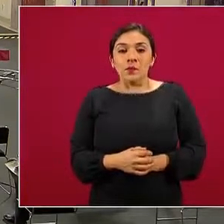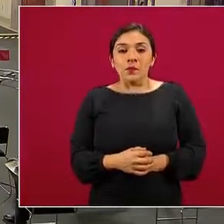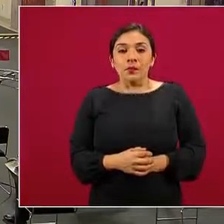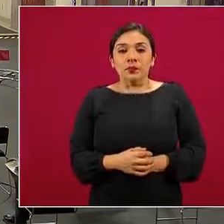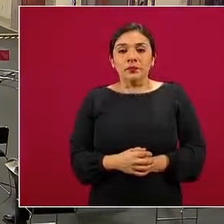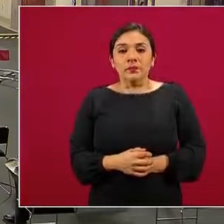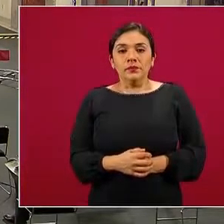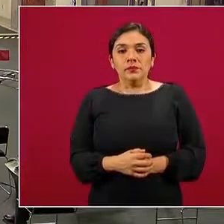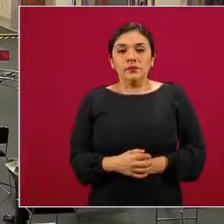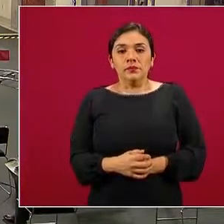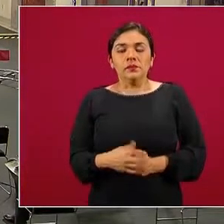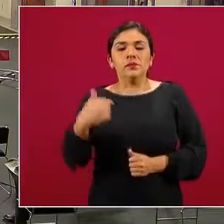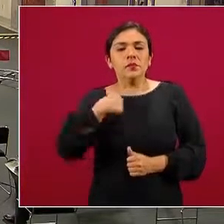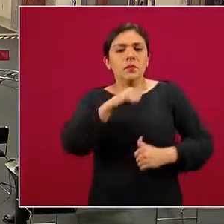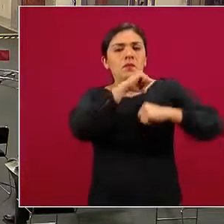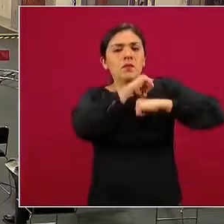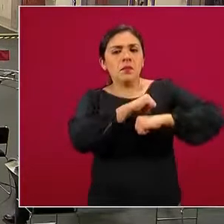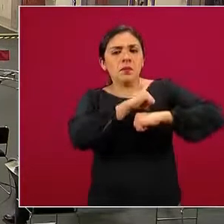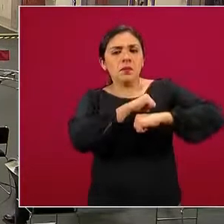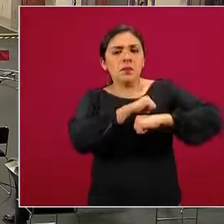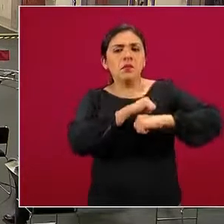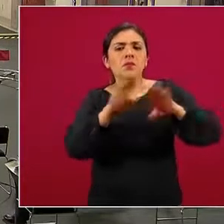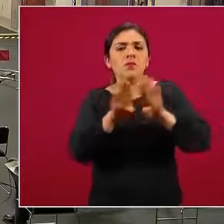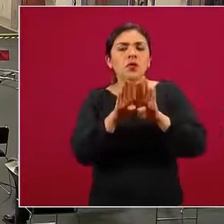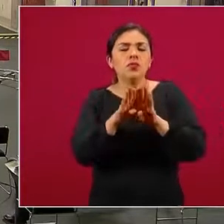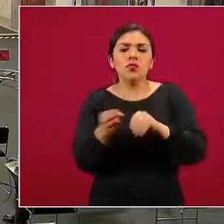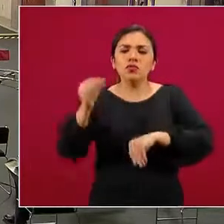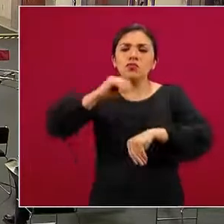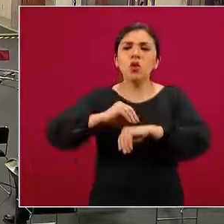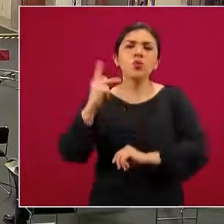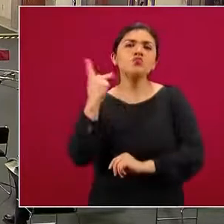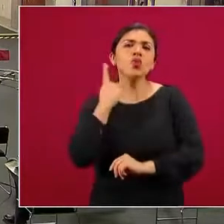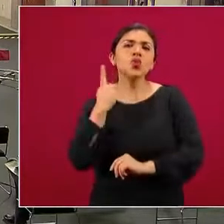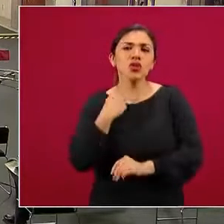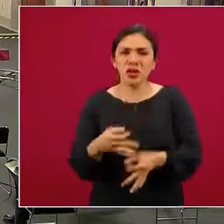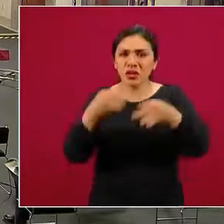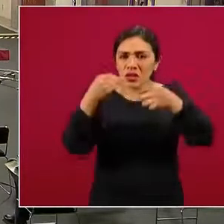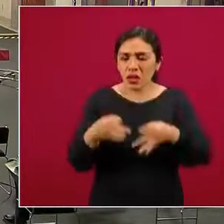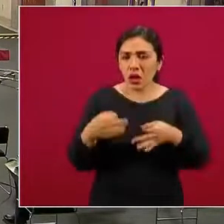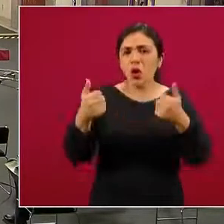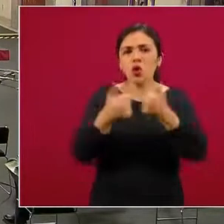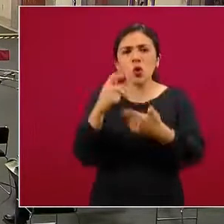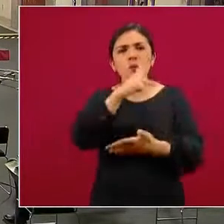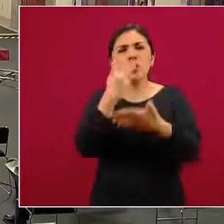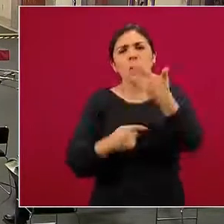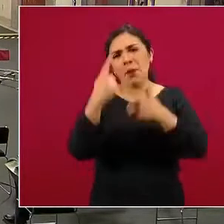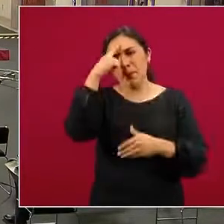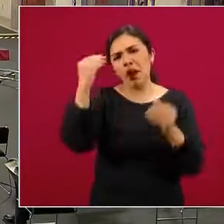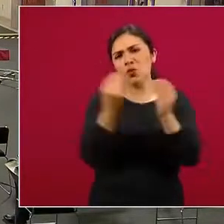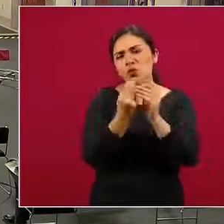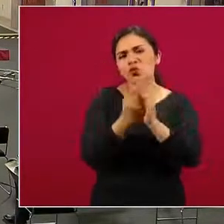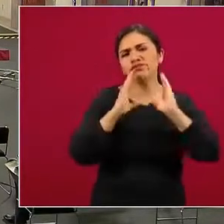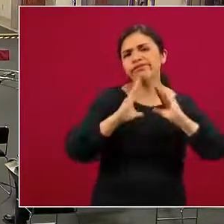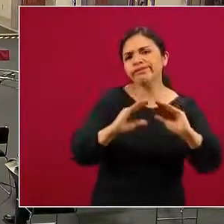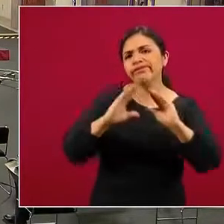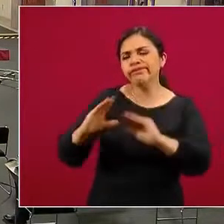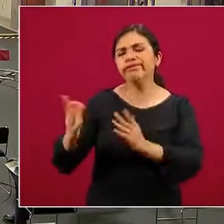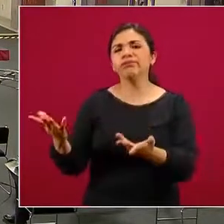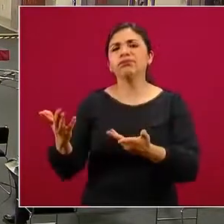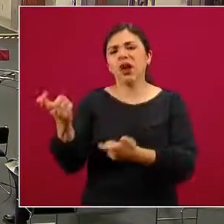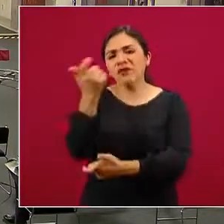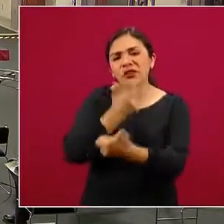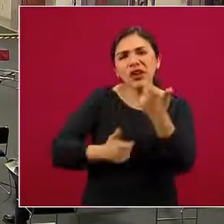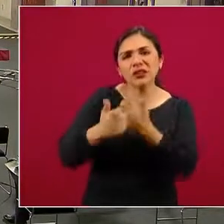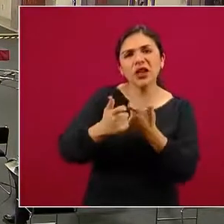Estamos a cargo de diseñar e implementar la política pública, así como algunos programas de capacitación y financiamiento, y de algunos de